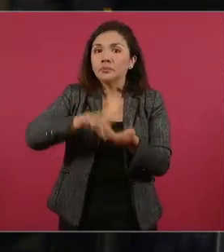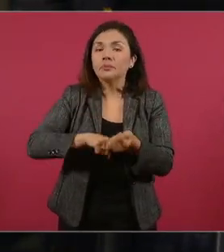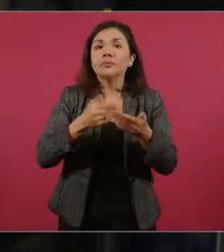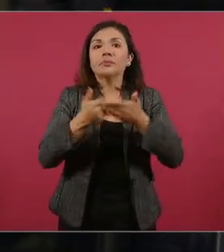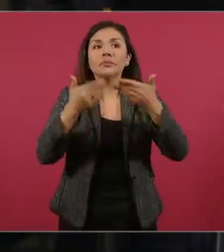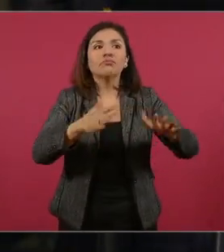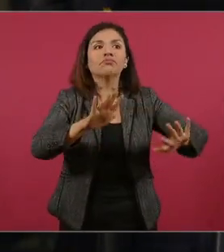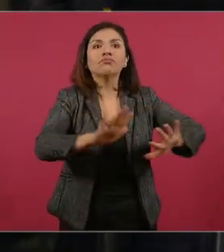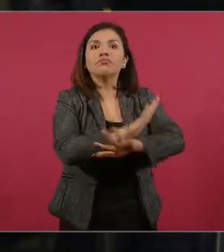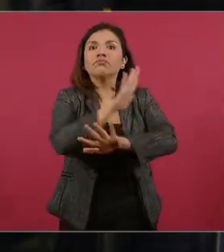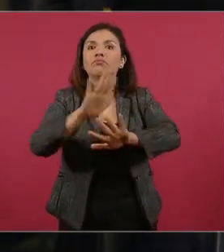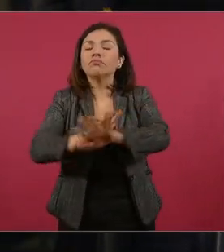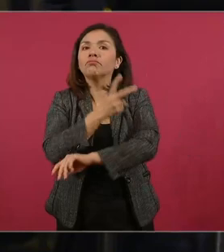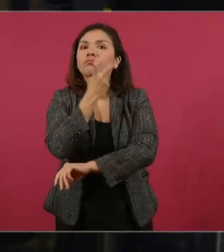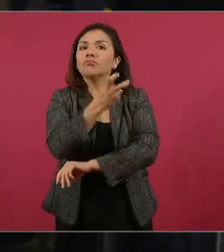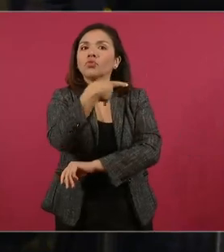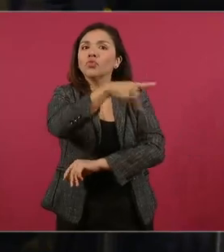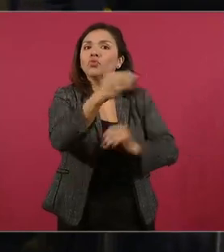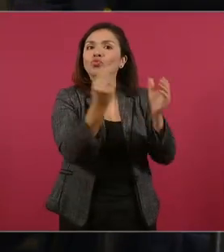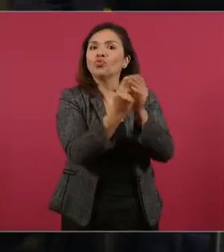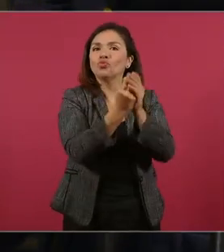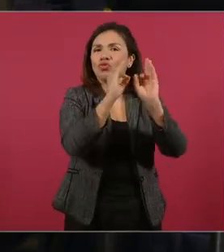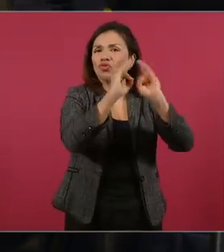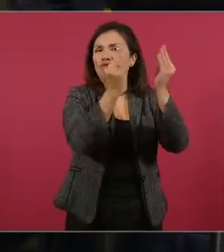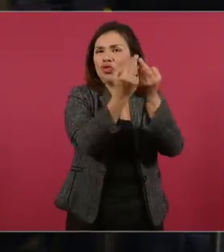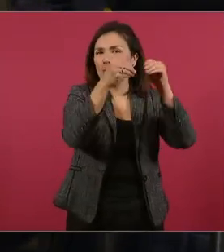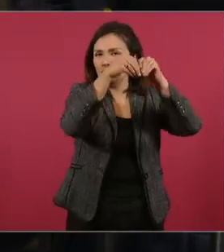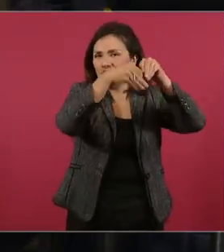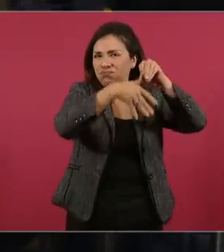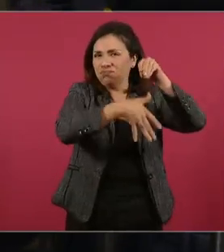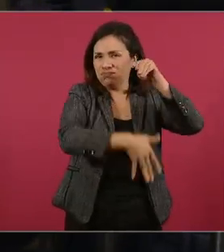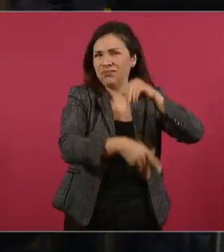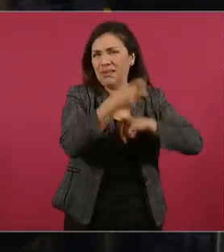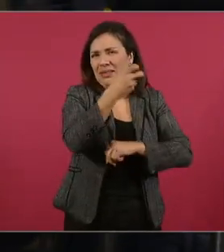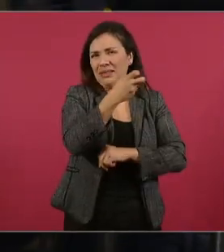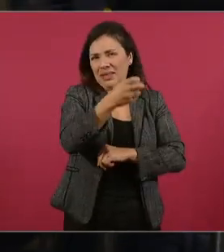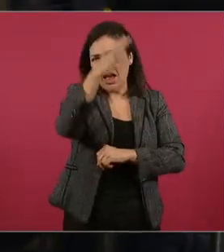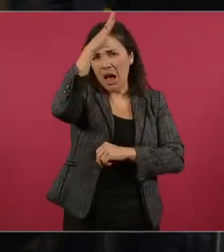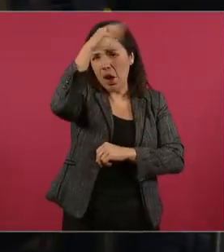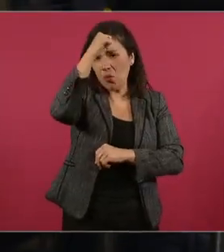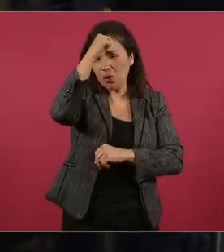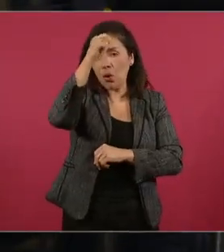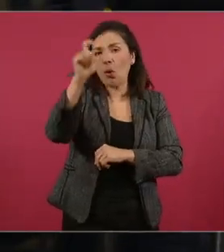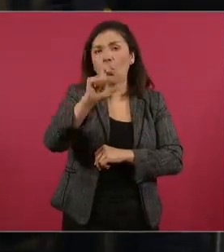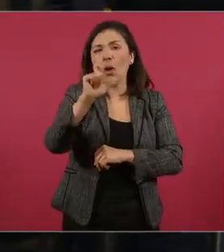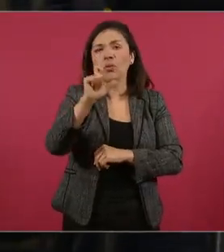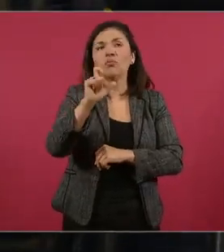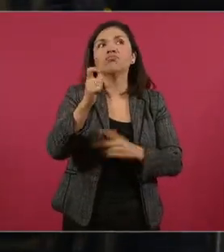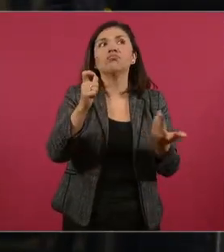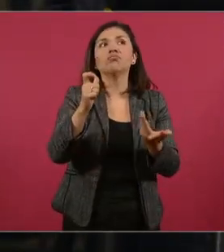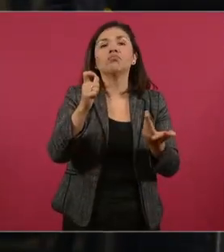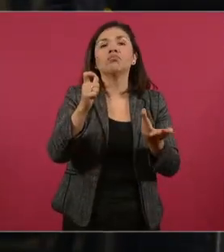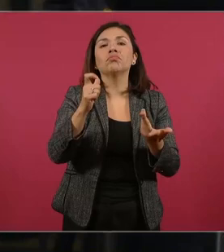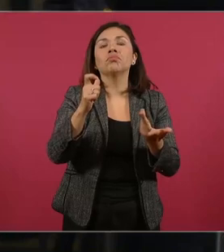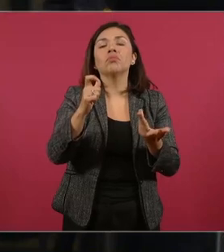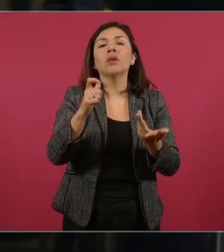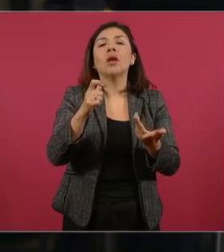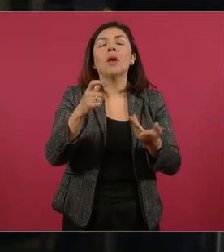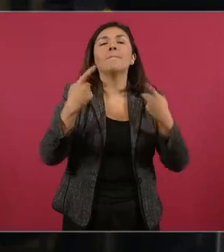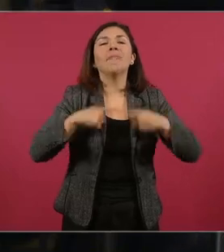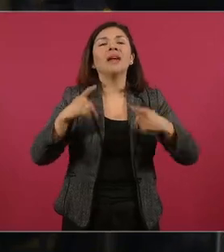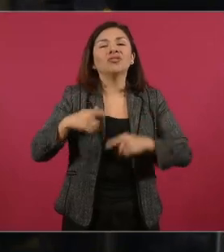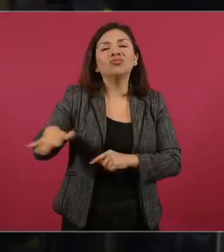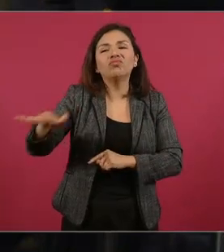estructura interna de esta, de toda esa estructura que se generó con base, basado más bien y con ayuda de los